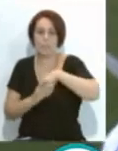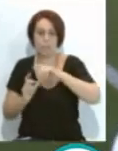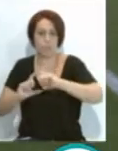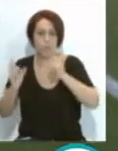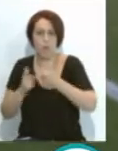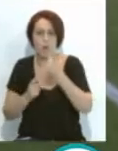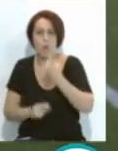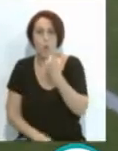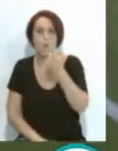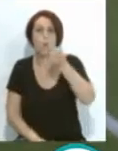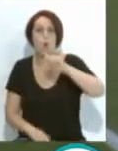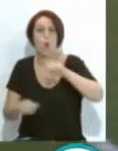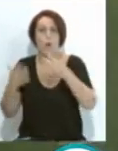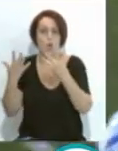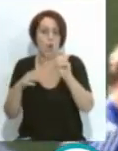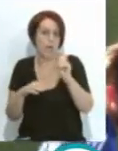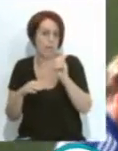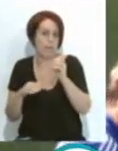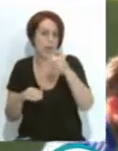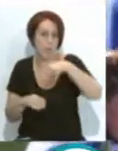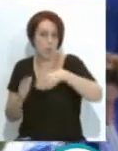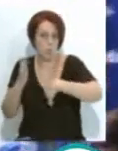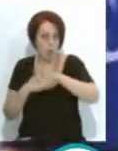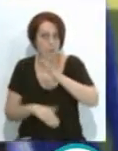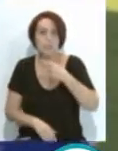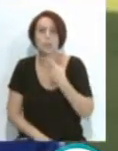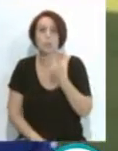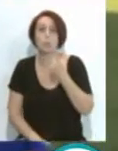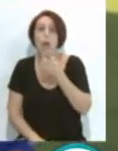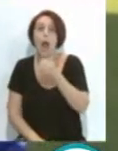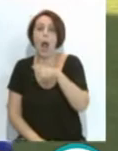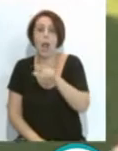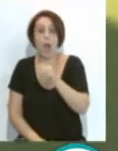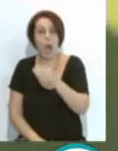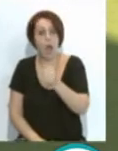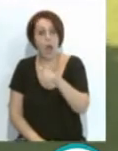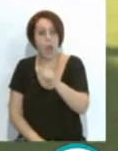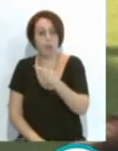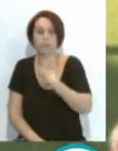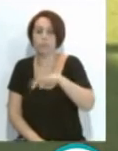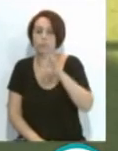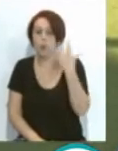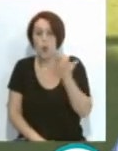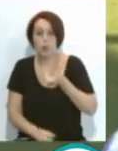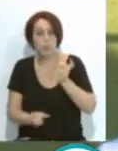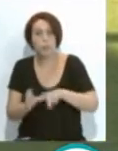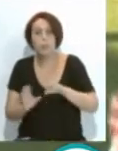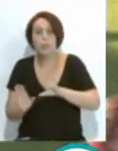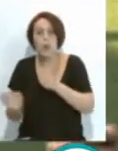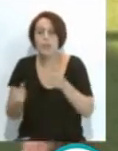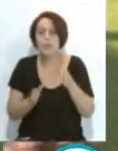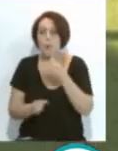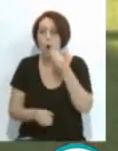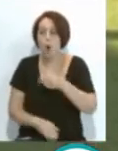más de 1,90 m de estatura. Un Pedro Alcalá que perteneció al Girona, pero en su etapa más